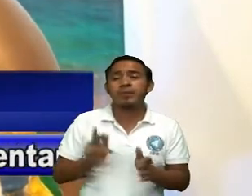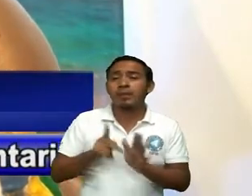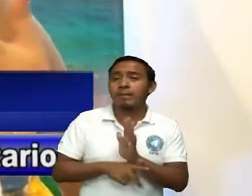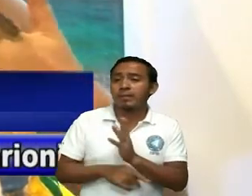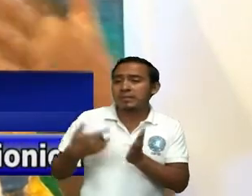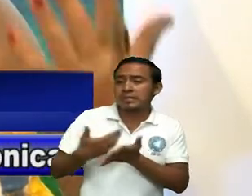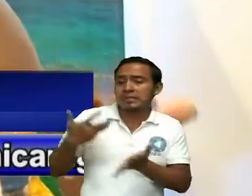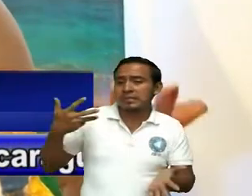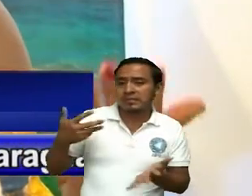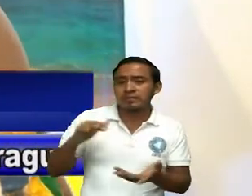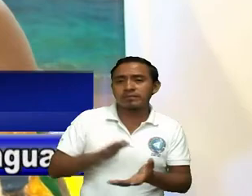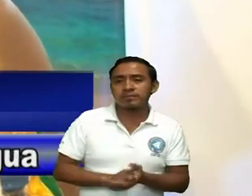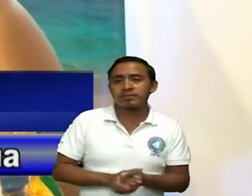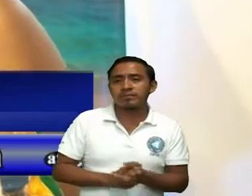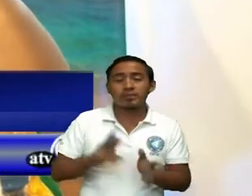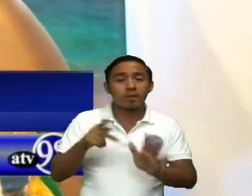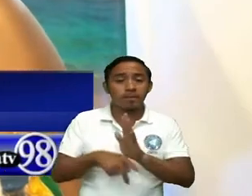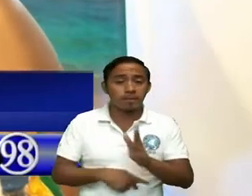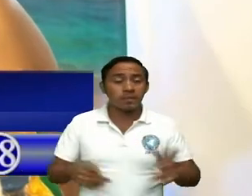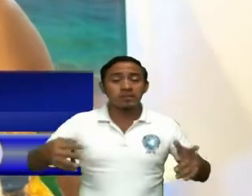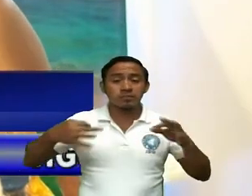caliente, país seguro.